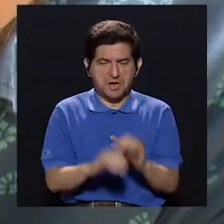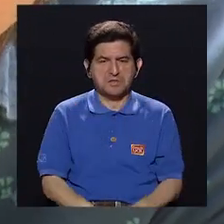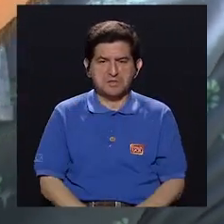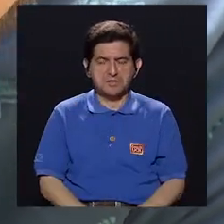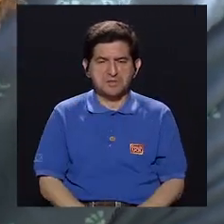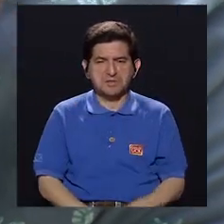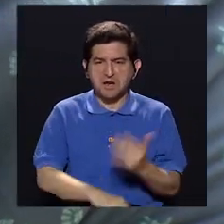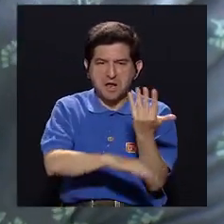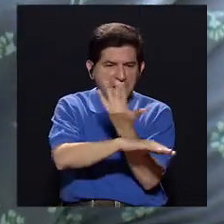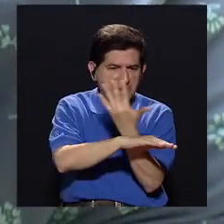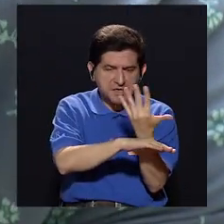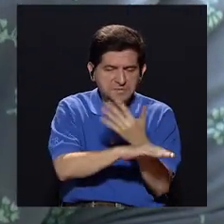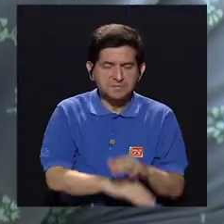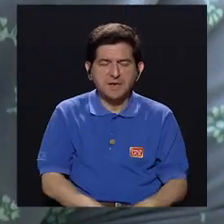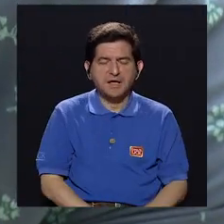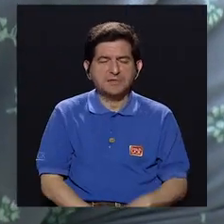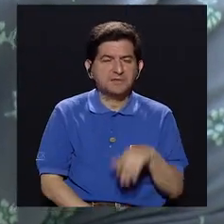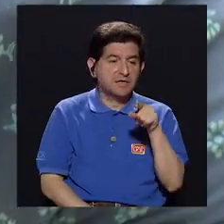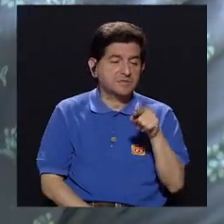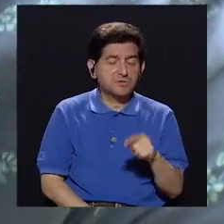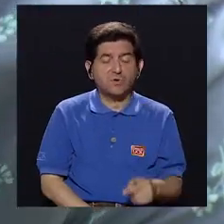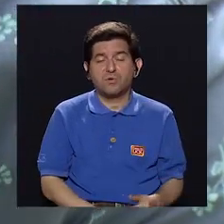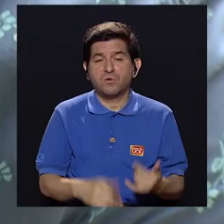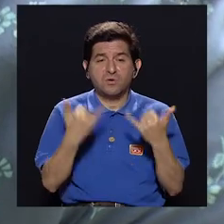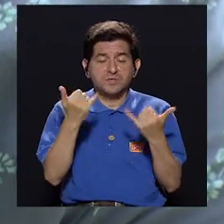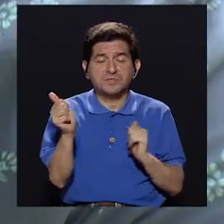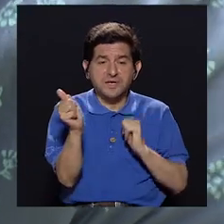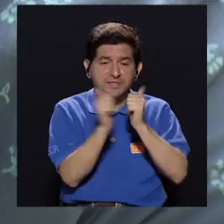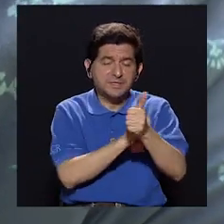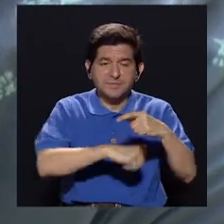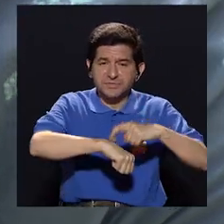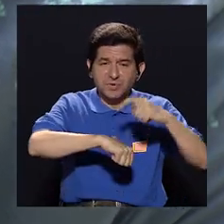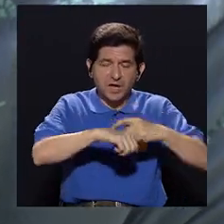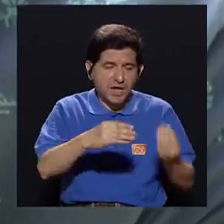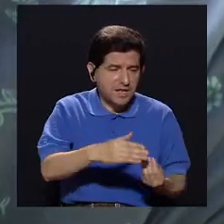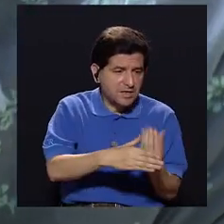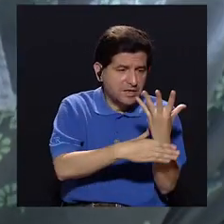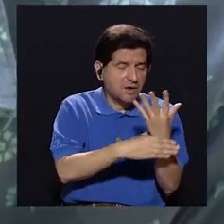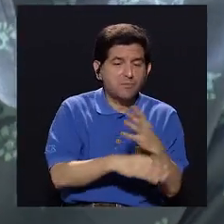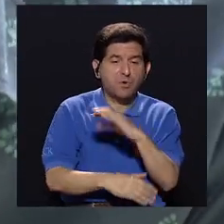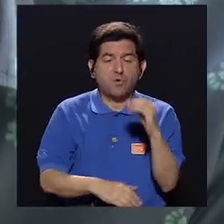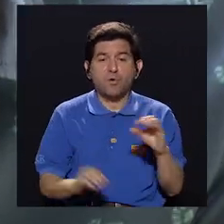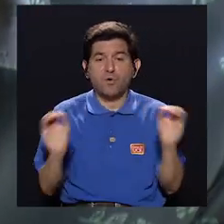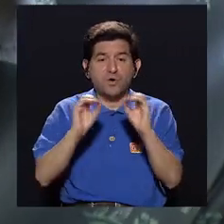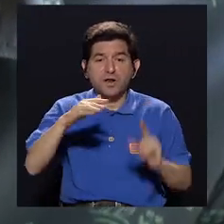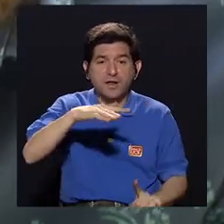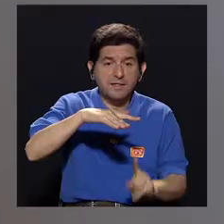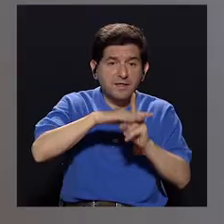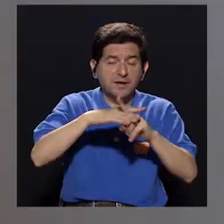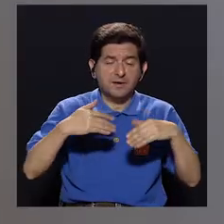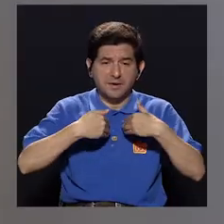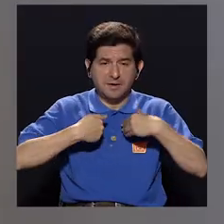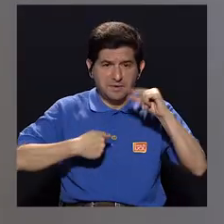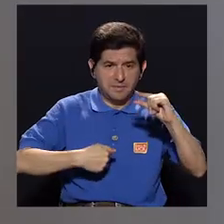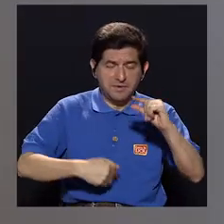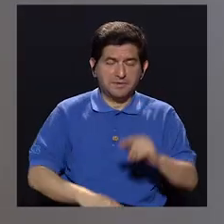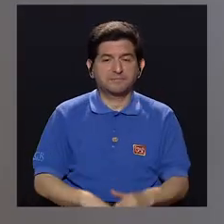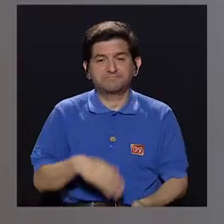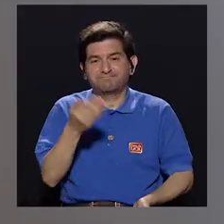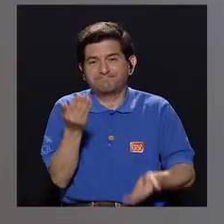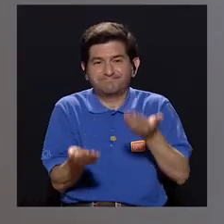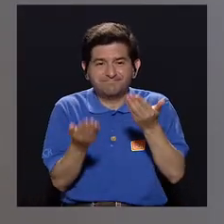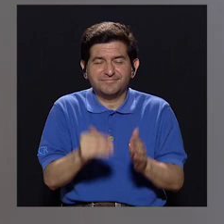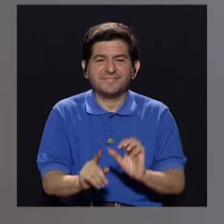plantas no están en flor o si están en flor pero ya están pasadas llegas y no hay ninguna visita Entonces sí Imagínate